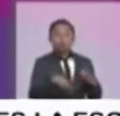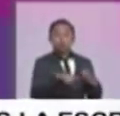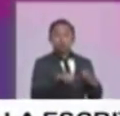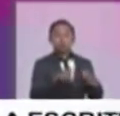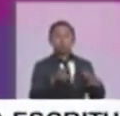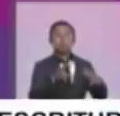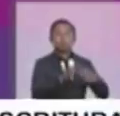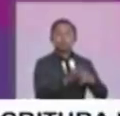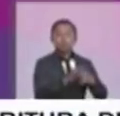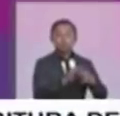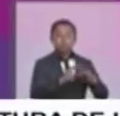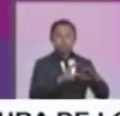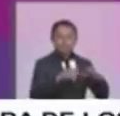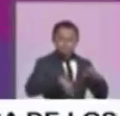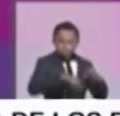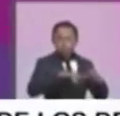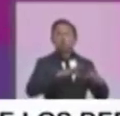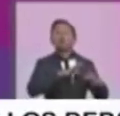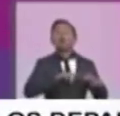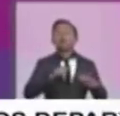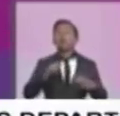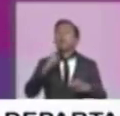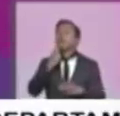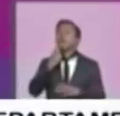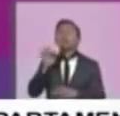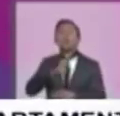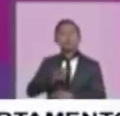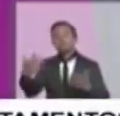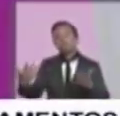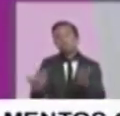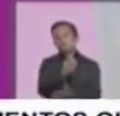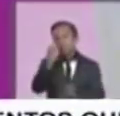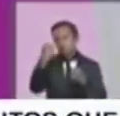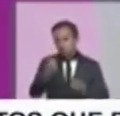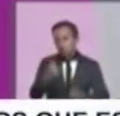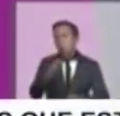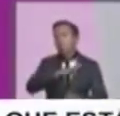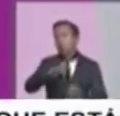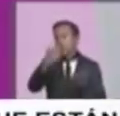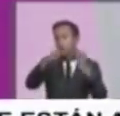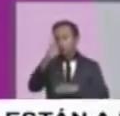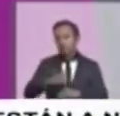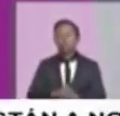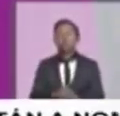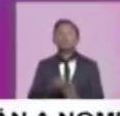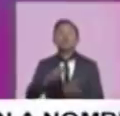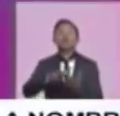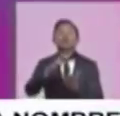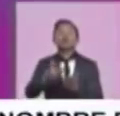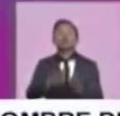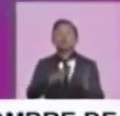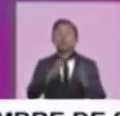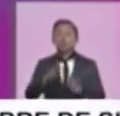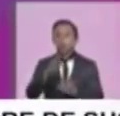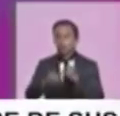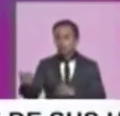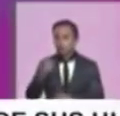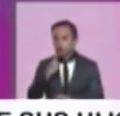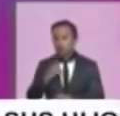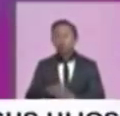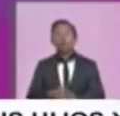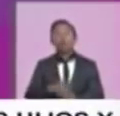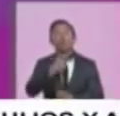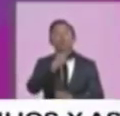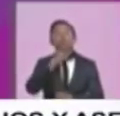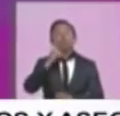Parte es cuando empiezan a pelearse Meade y Anaya. Exacto. Y ahí enfocan a López Obrador, no sé si